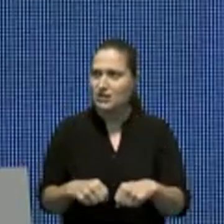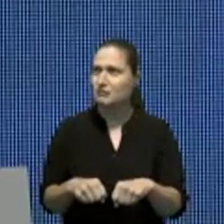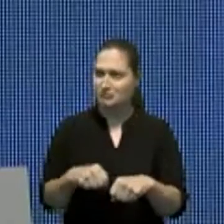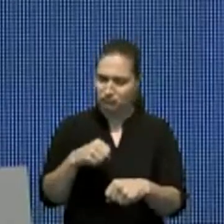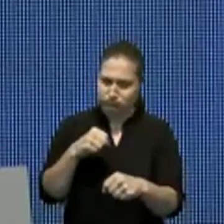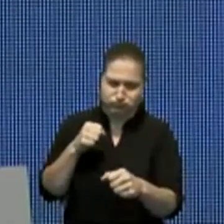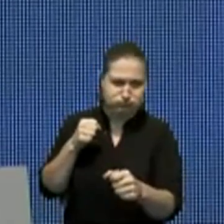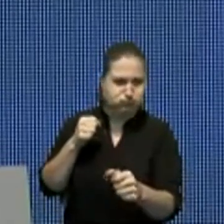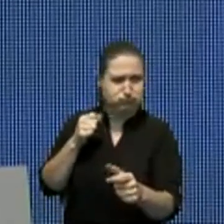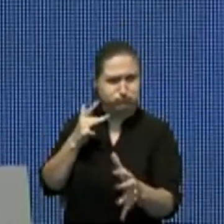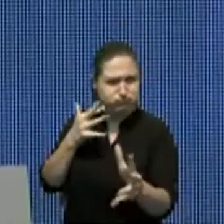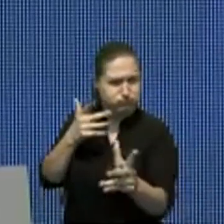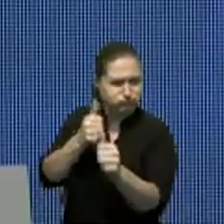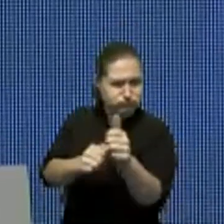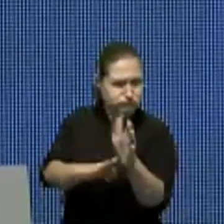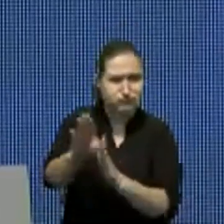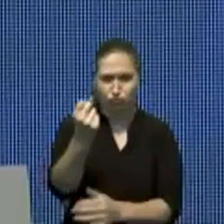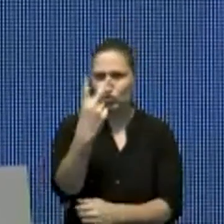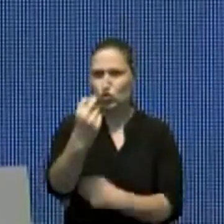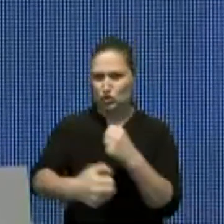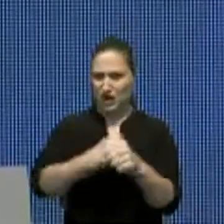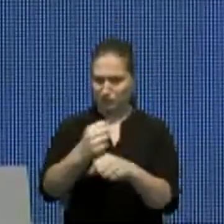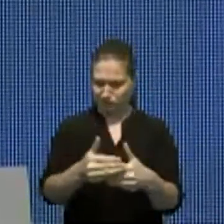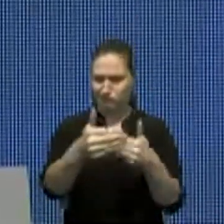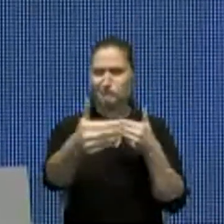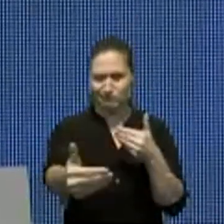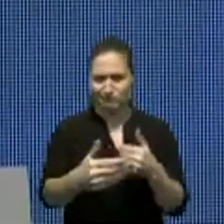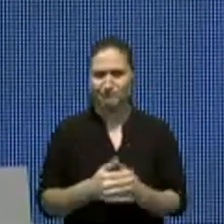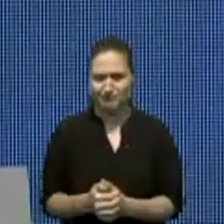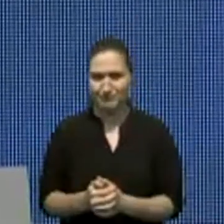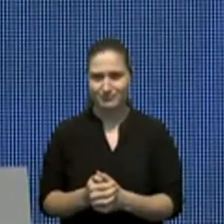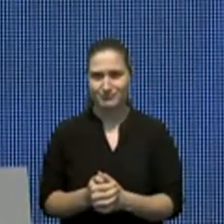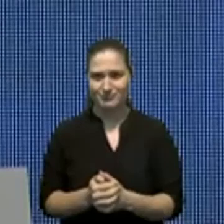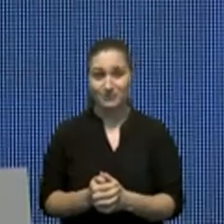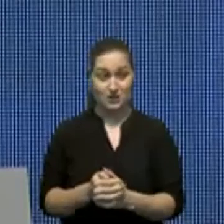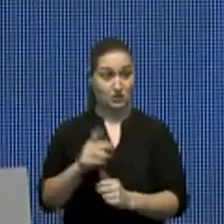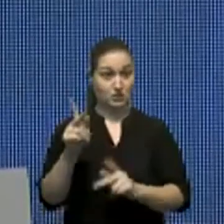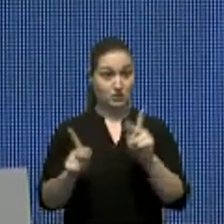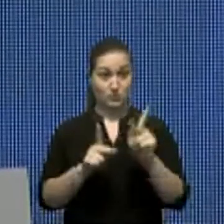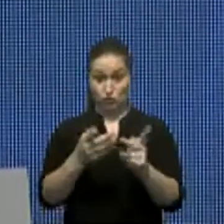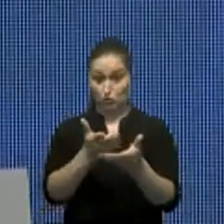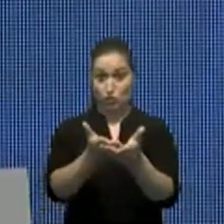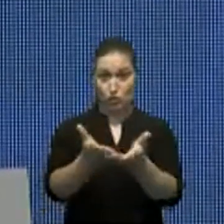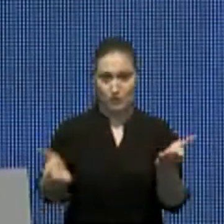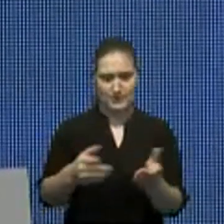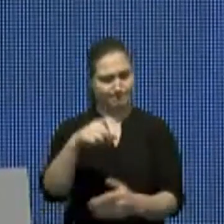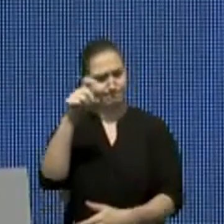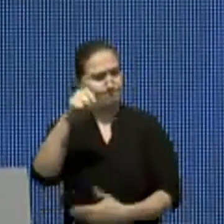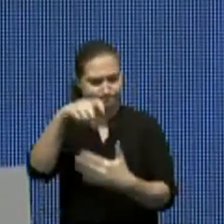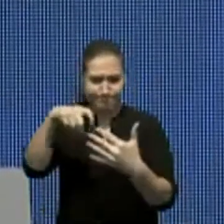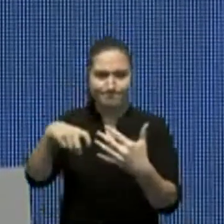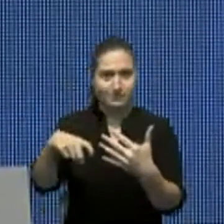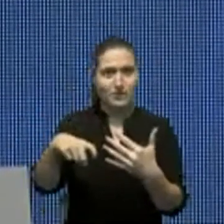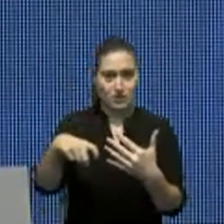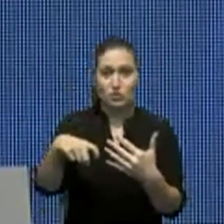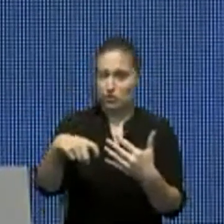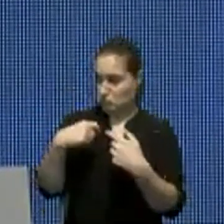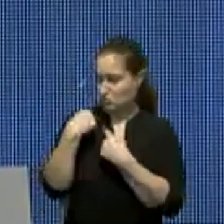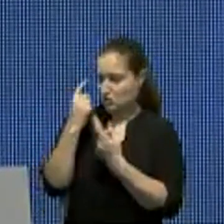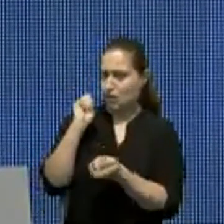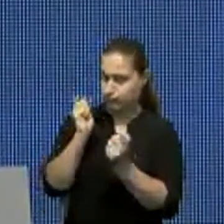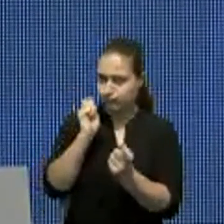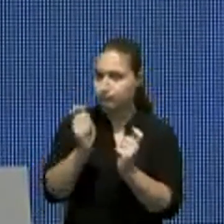programas sociales. El programa de alimentación pasará de 1.650 millones a 2.000